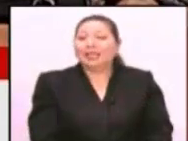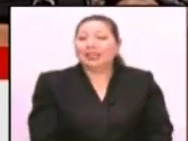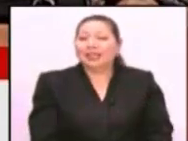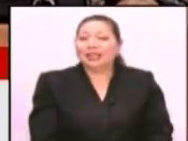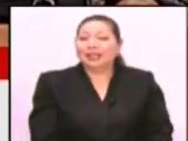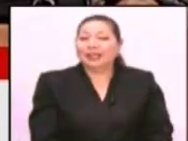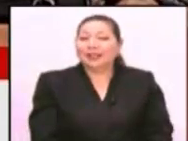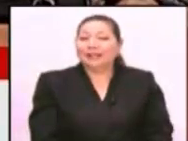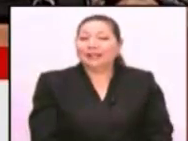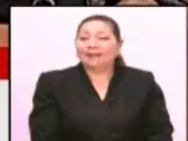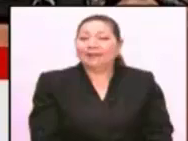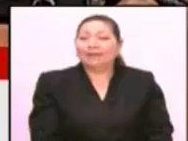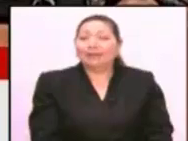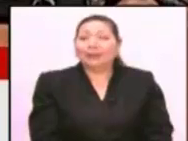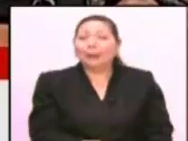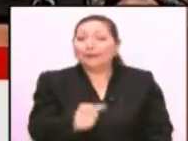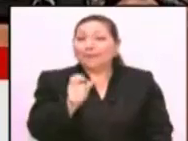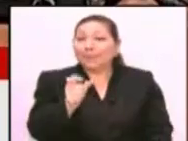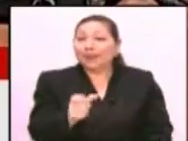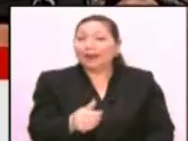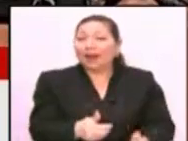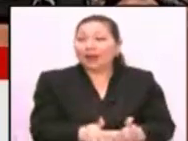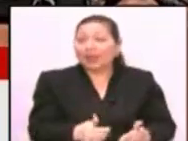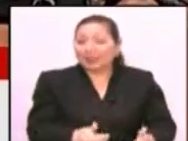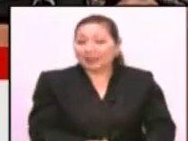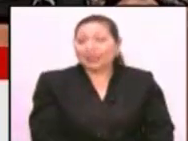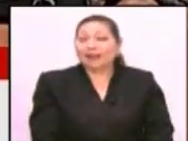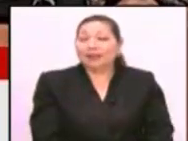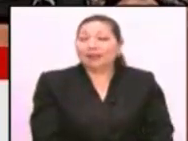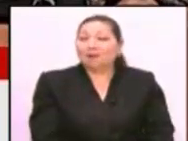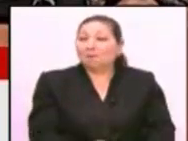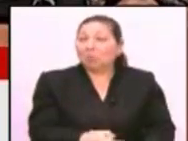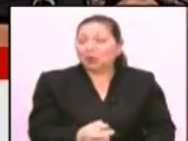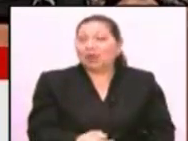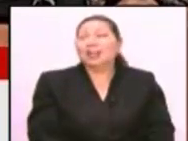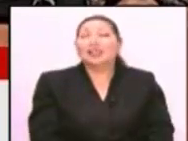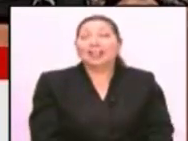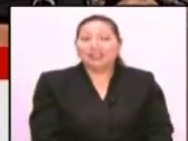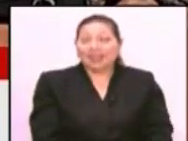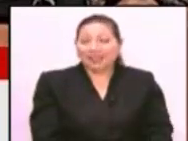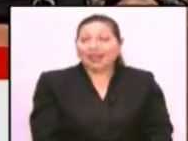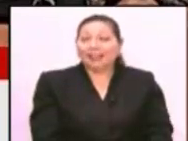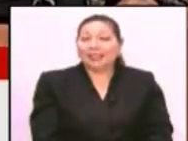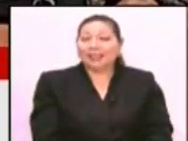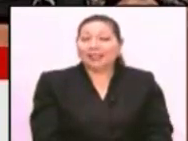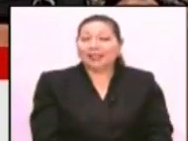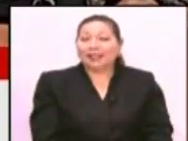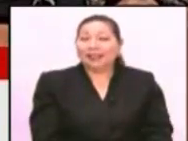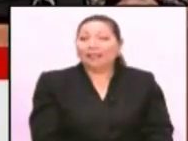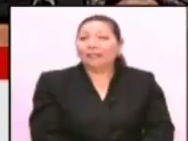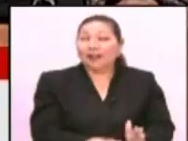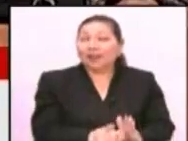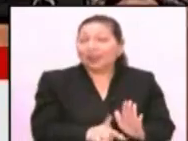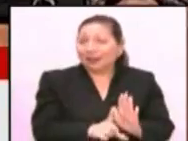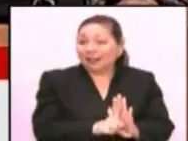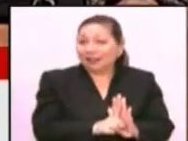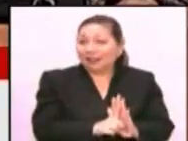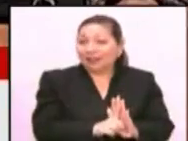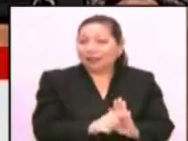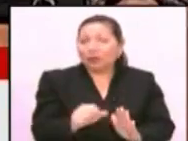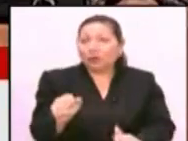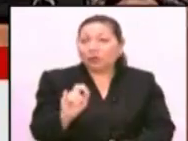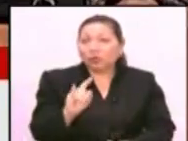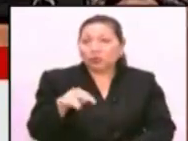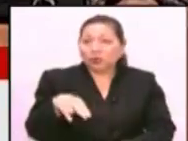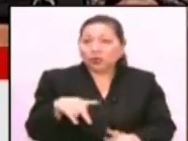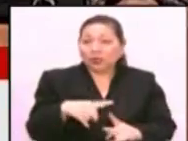un registro ya personal ante los registros públicos nuestros, ¿no? De personas. El decreto legislativo le permite a SUNAT